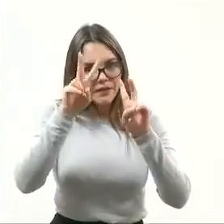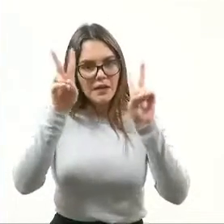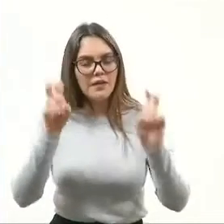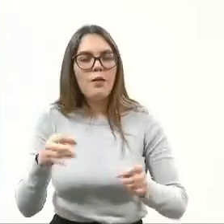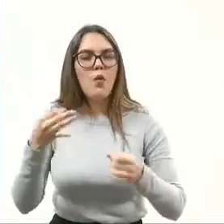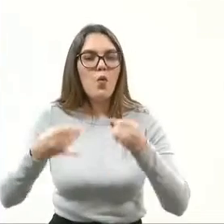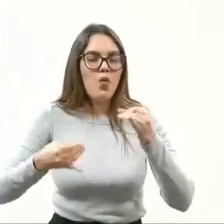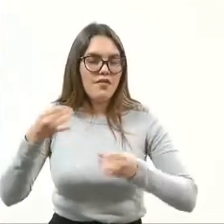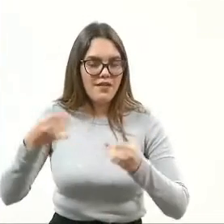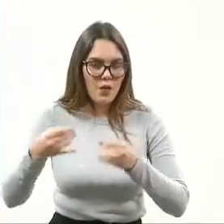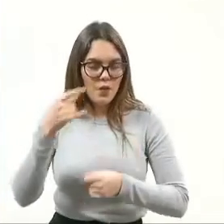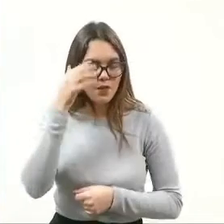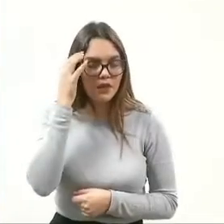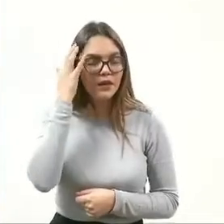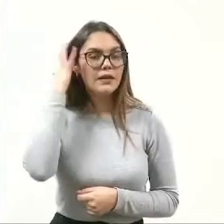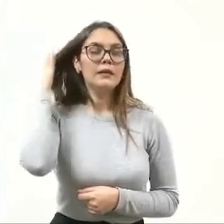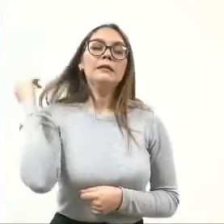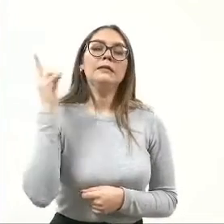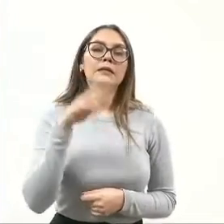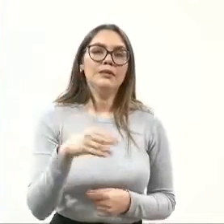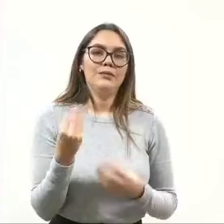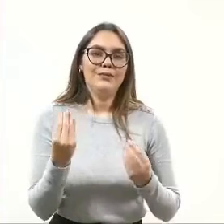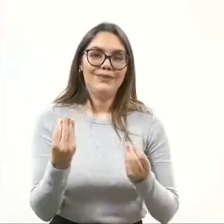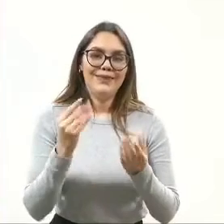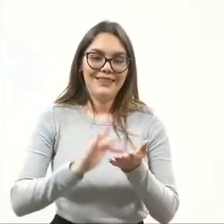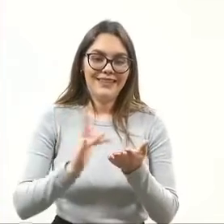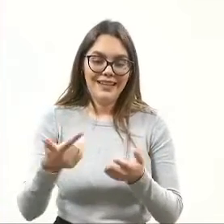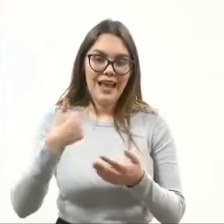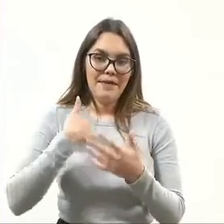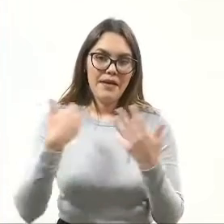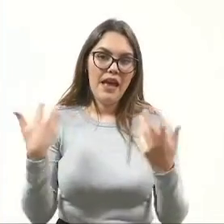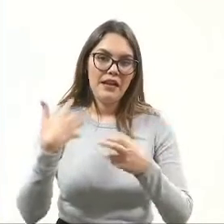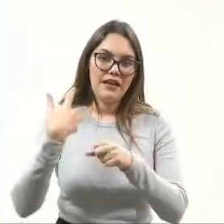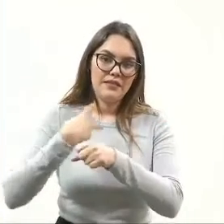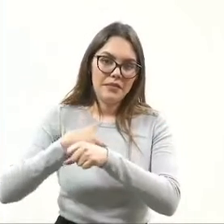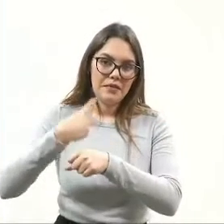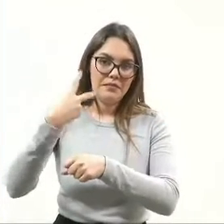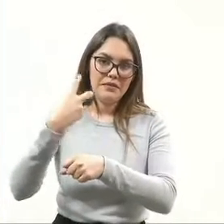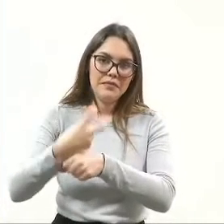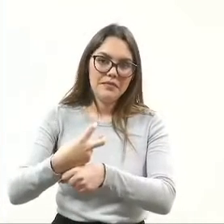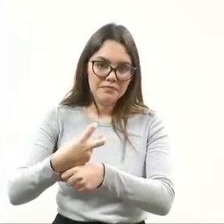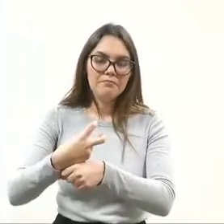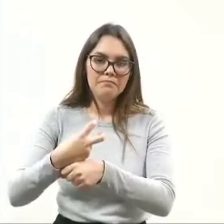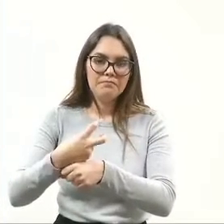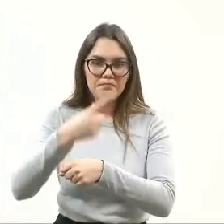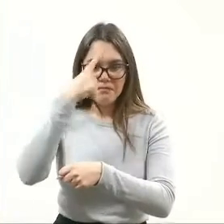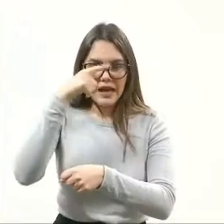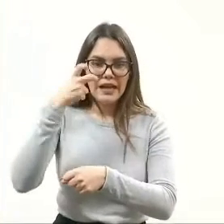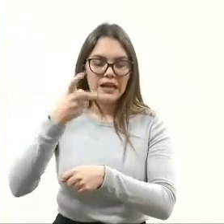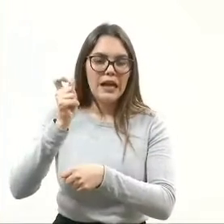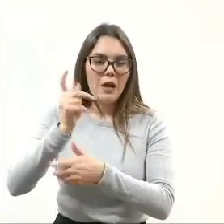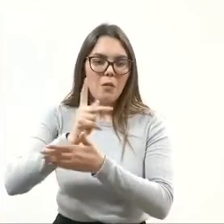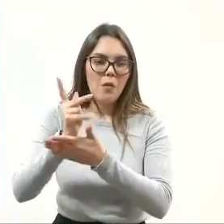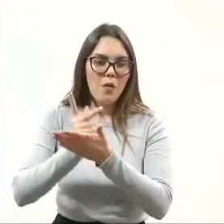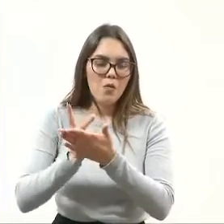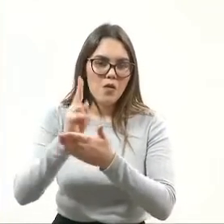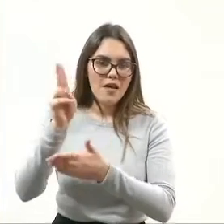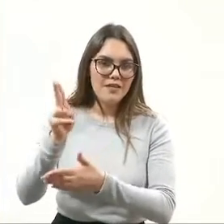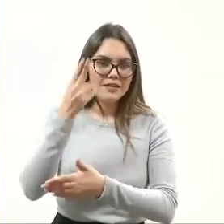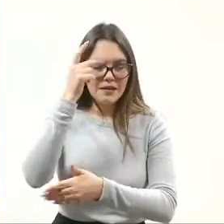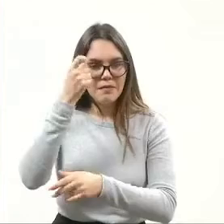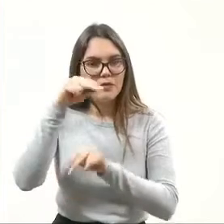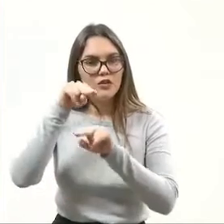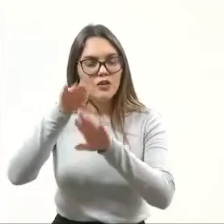agradecer muy cumplidamente la invitación formulada al programa universitario de derechos humanos de la universidad